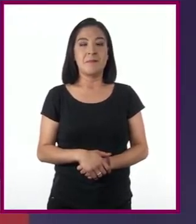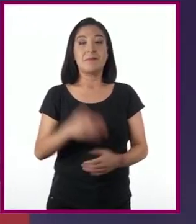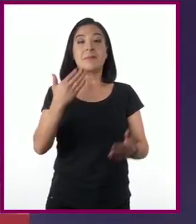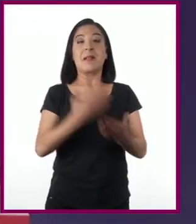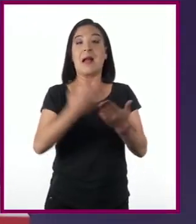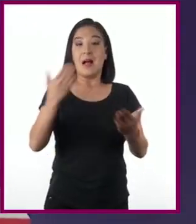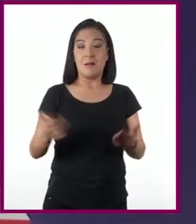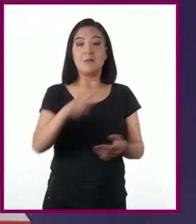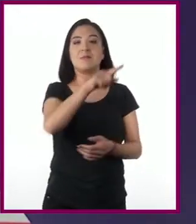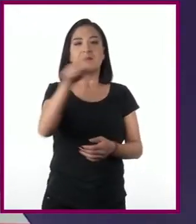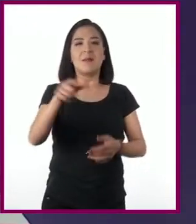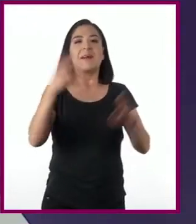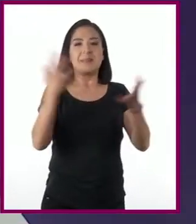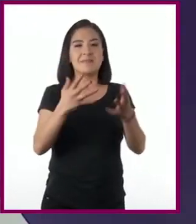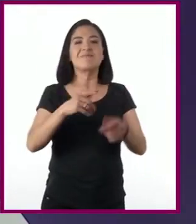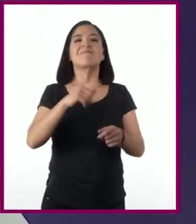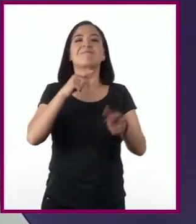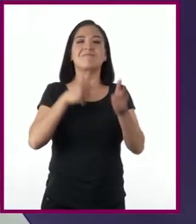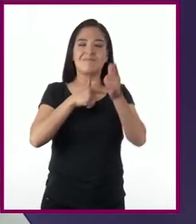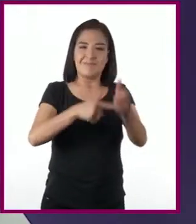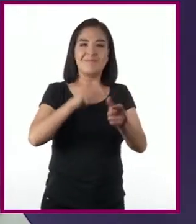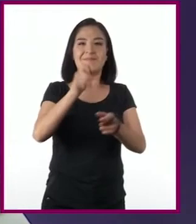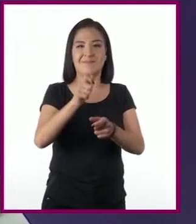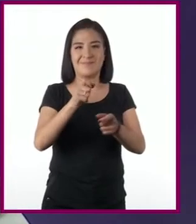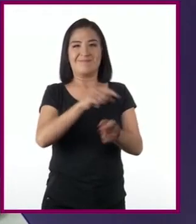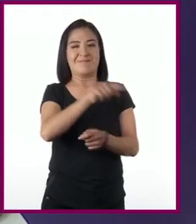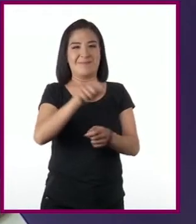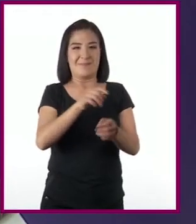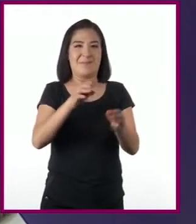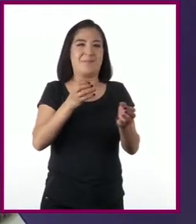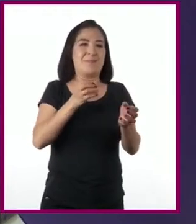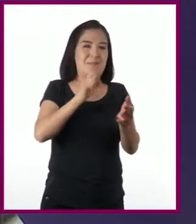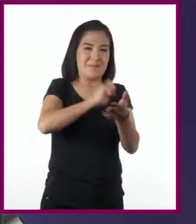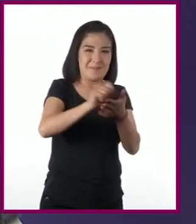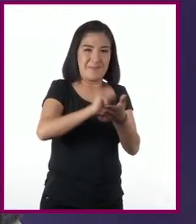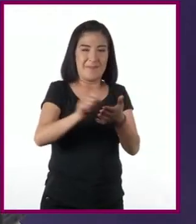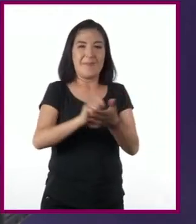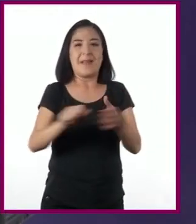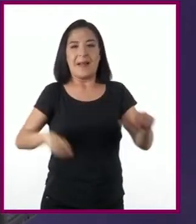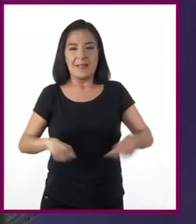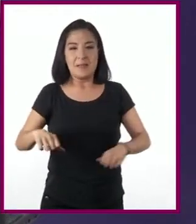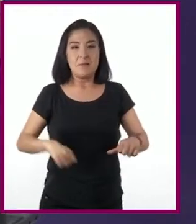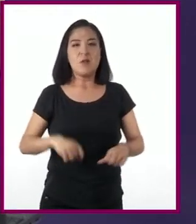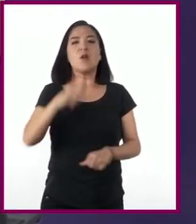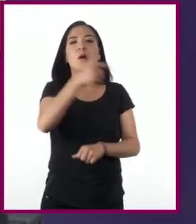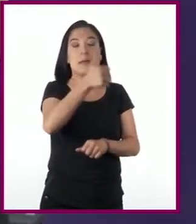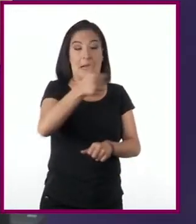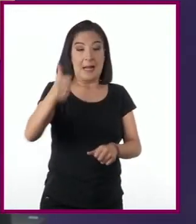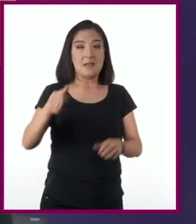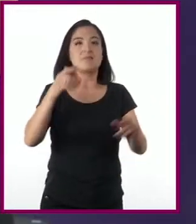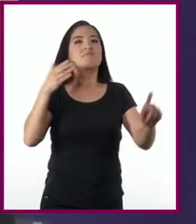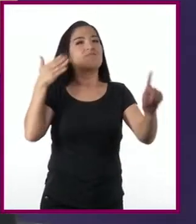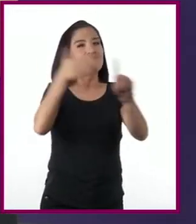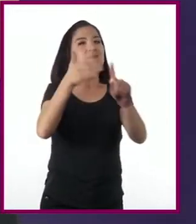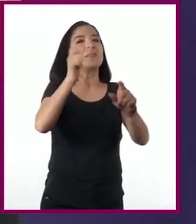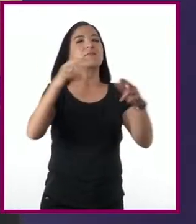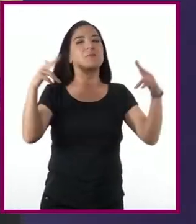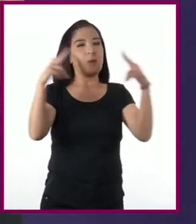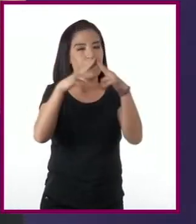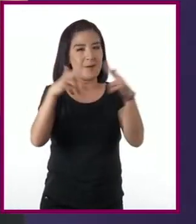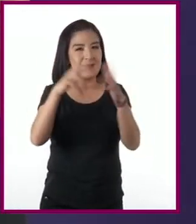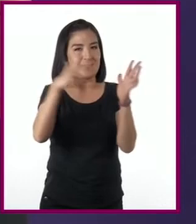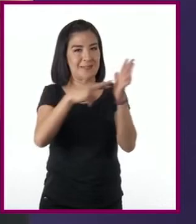Ahora resolvamos los siguientes ejercicios, todos enfocados en el hogar. Como en cualquier reglamento, las pautas